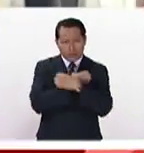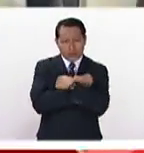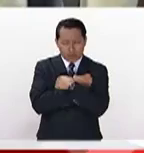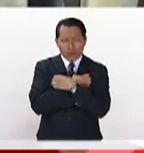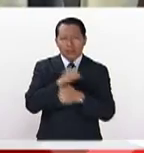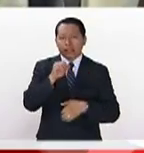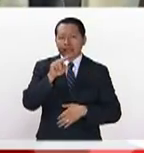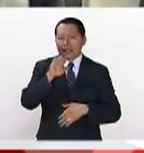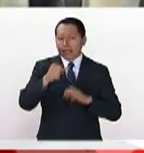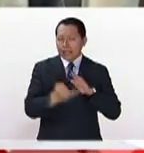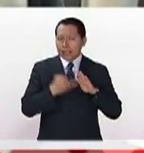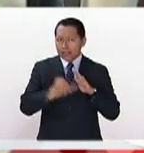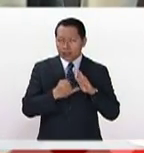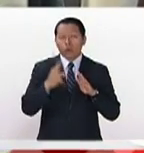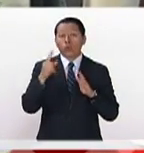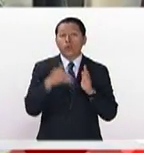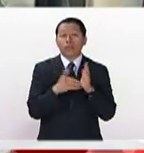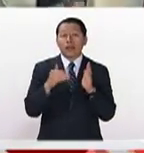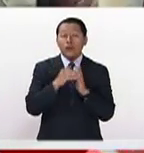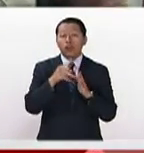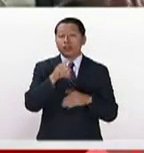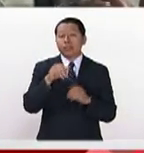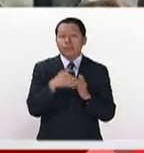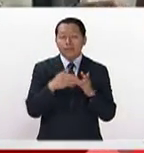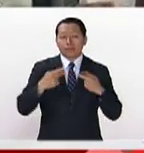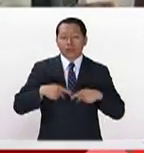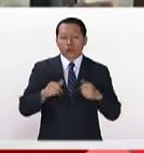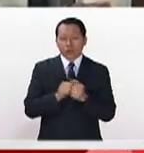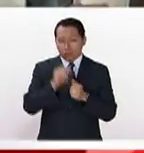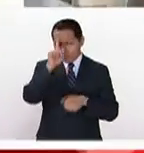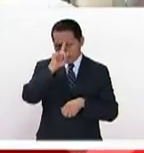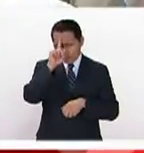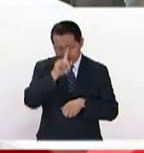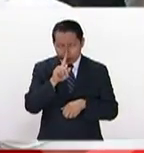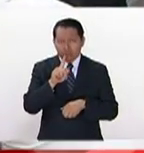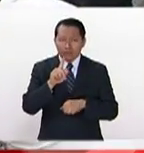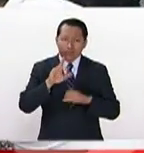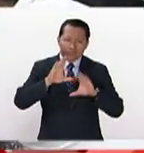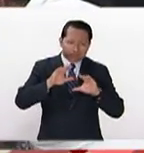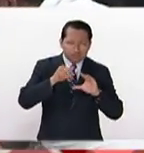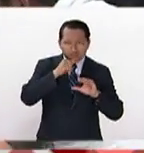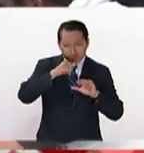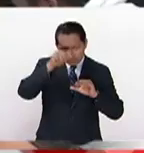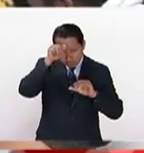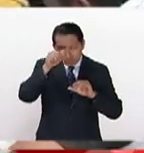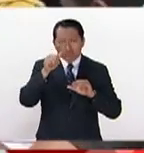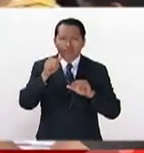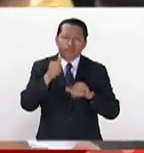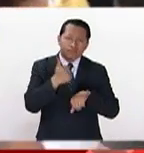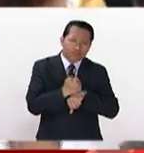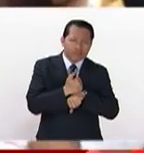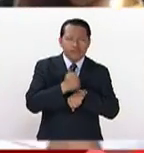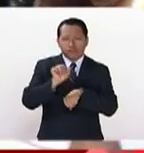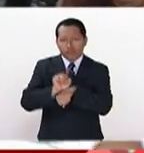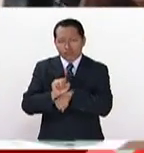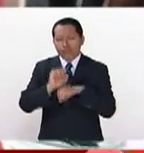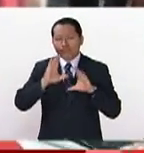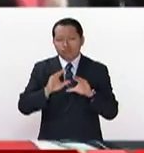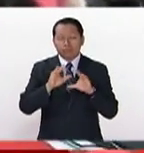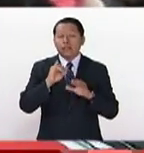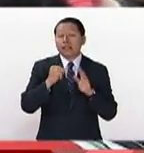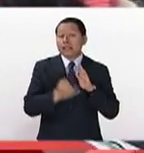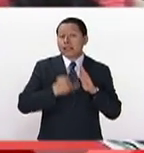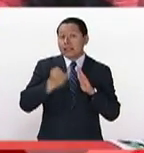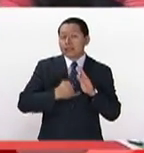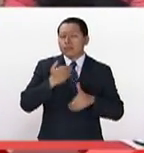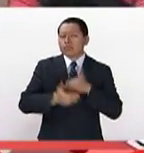Adultos, el INEA, atiende a 1.100.000 personas con asesorías en alfabetización primaria y secundaria. Los servicios del